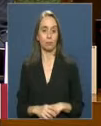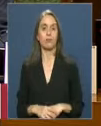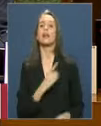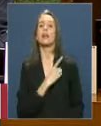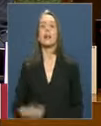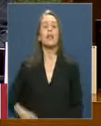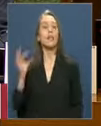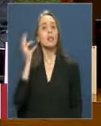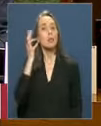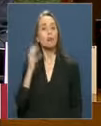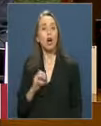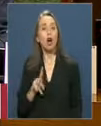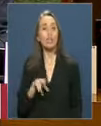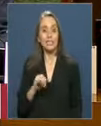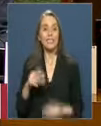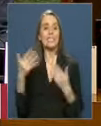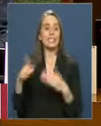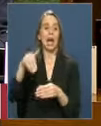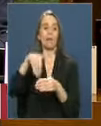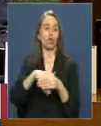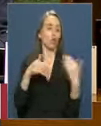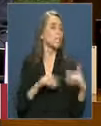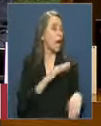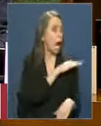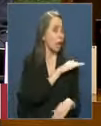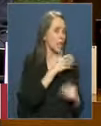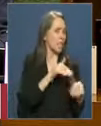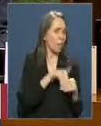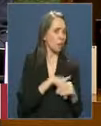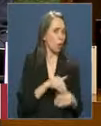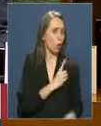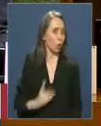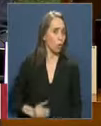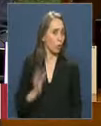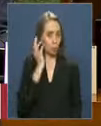Diputada Maite Orsini, votó. La diputada Maite Orsini votó. Sí.